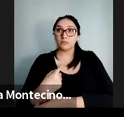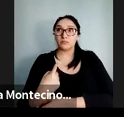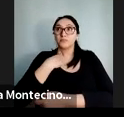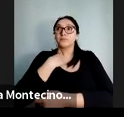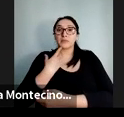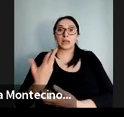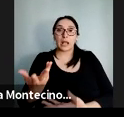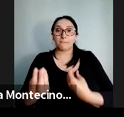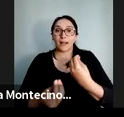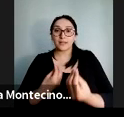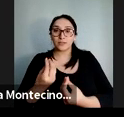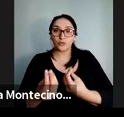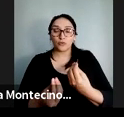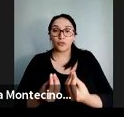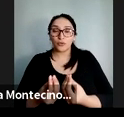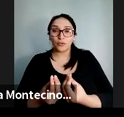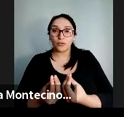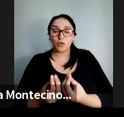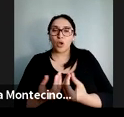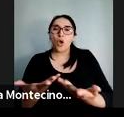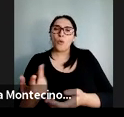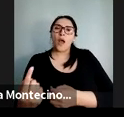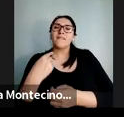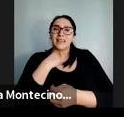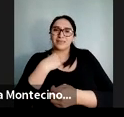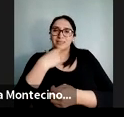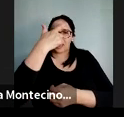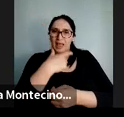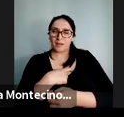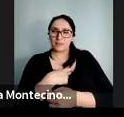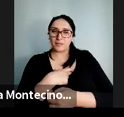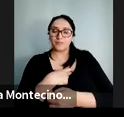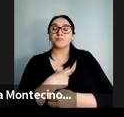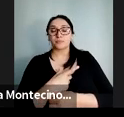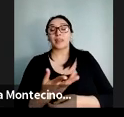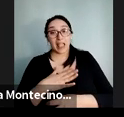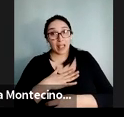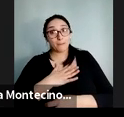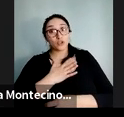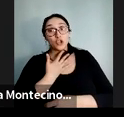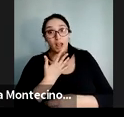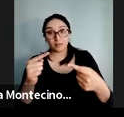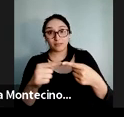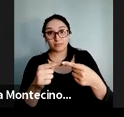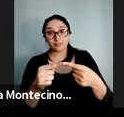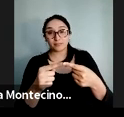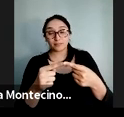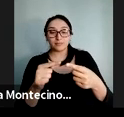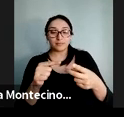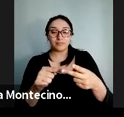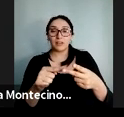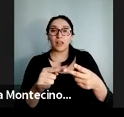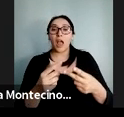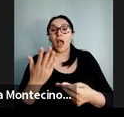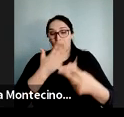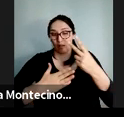violencia? ¿Cómo les afectó el ataque? Bueno, a nivel emocional, a nivel de autoestima y relación con